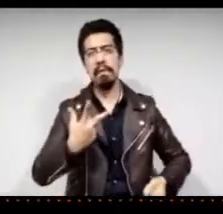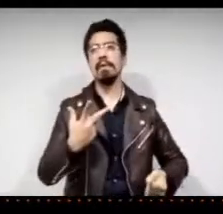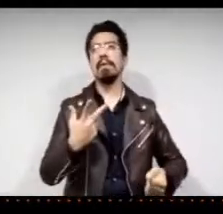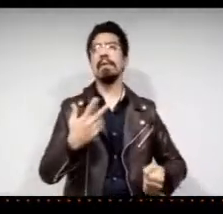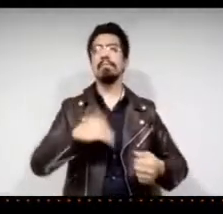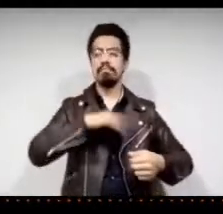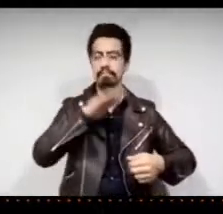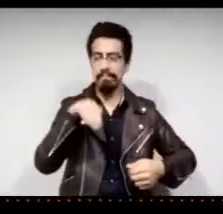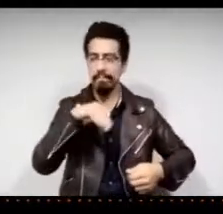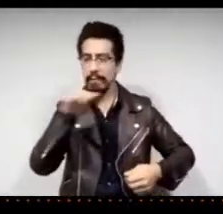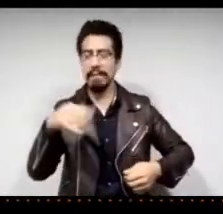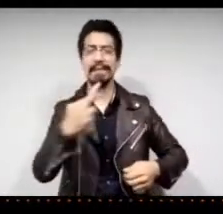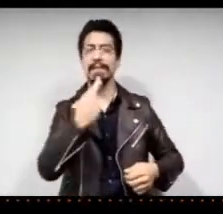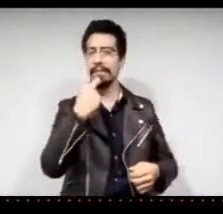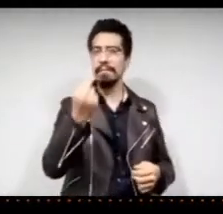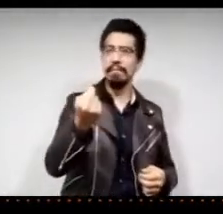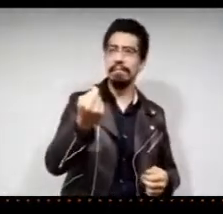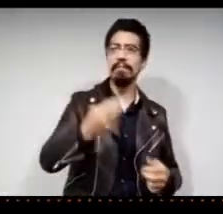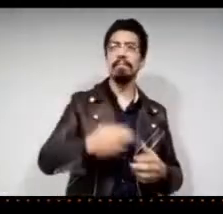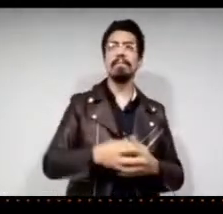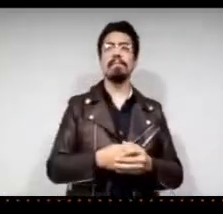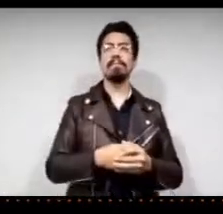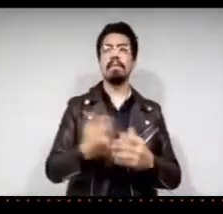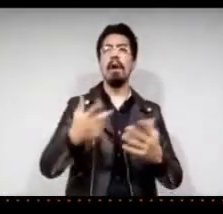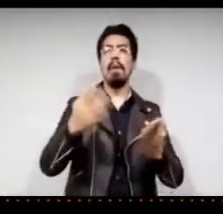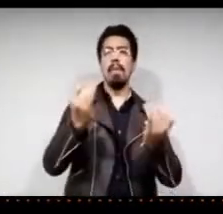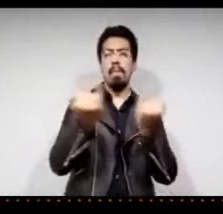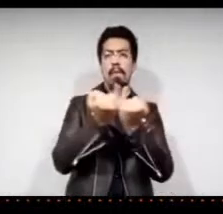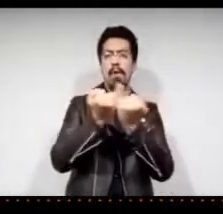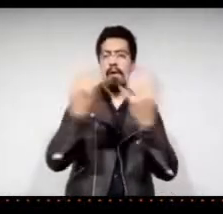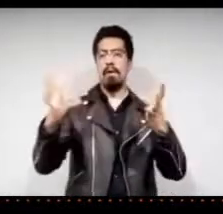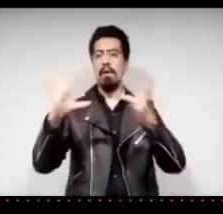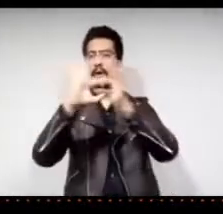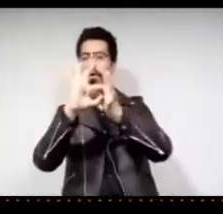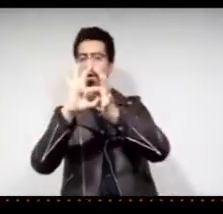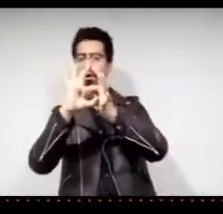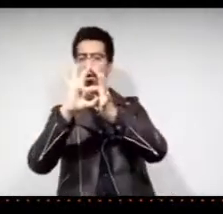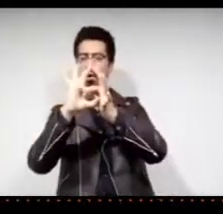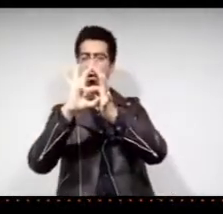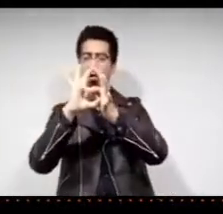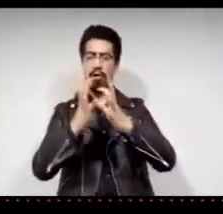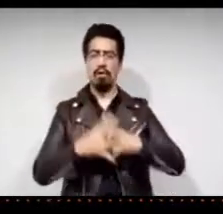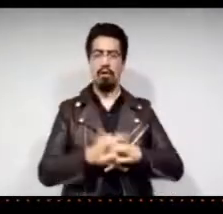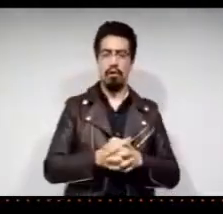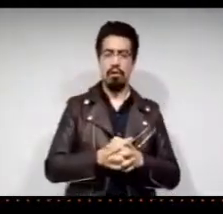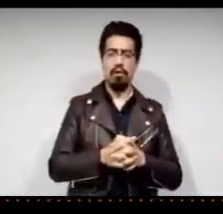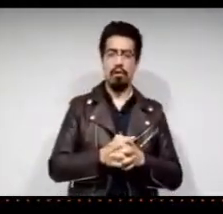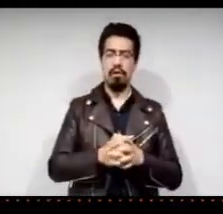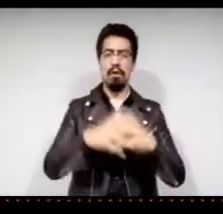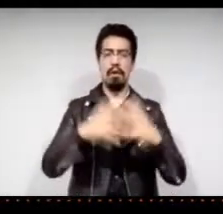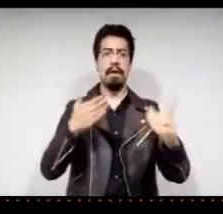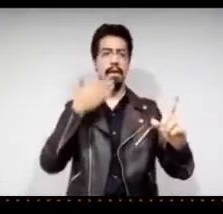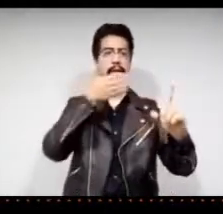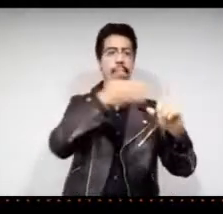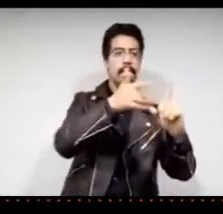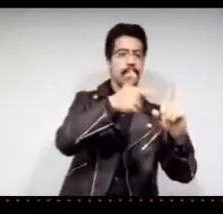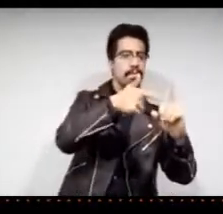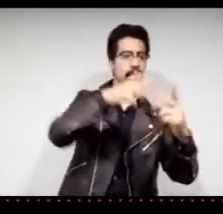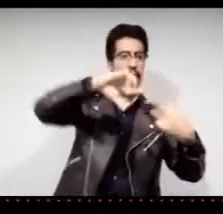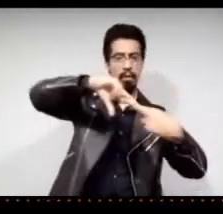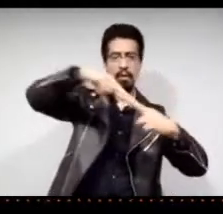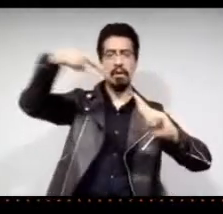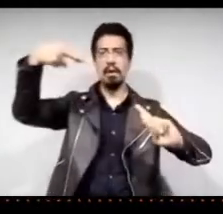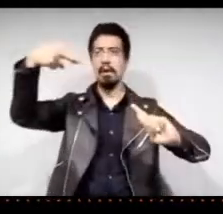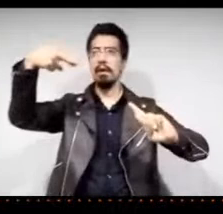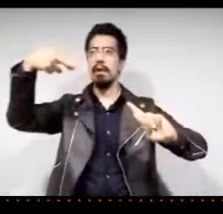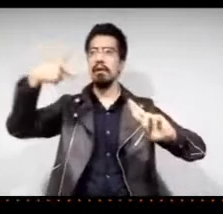buscar respuesta. Si el estudiante ve vinculación con su proximidad, si el estudiante encuentra también esta relación dialógica de la que hablaba,